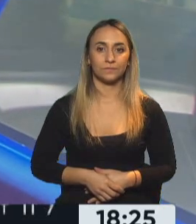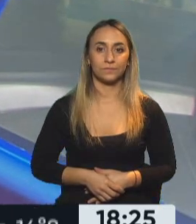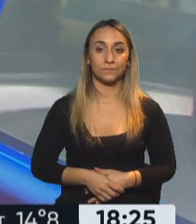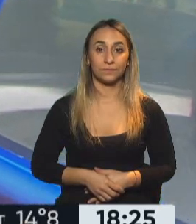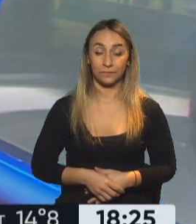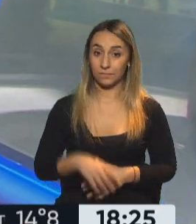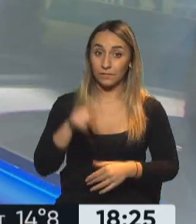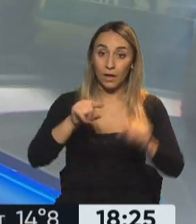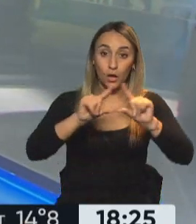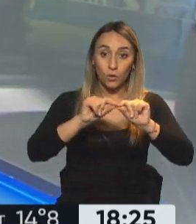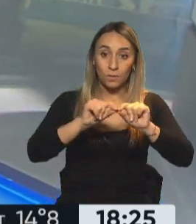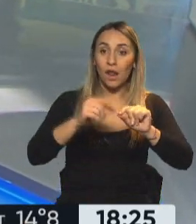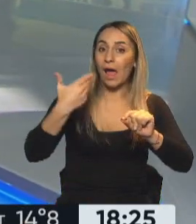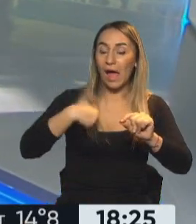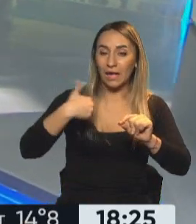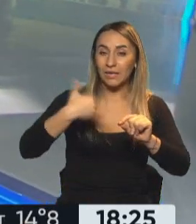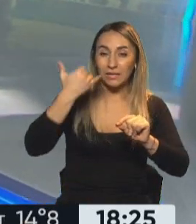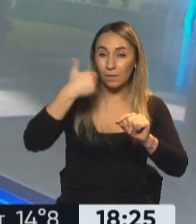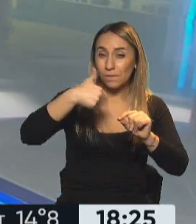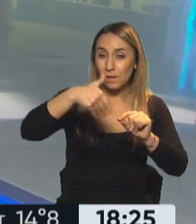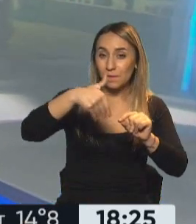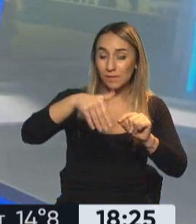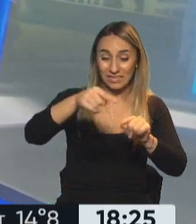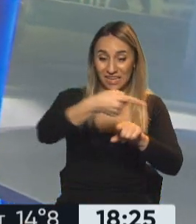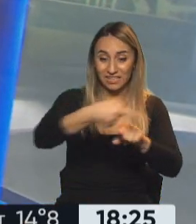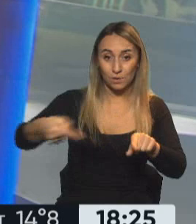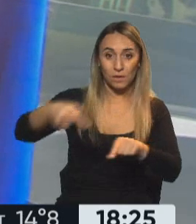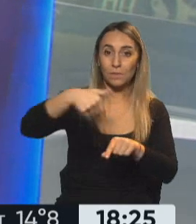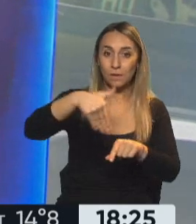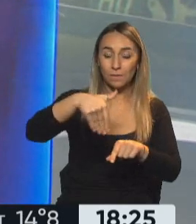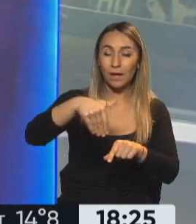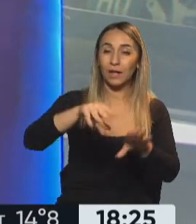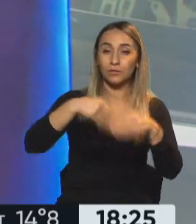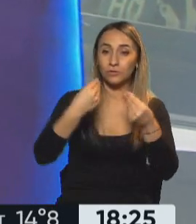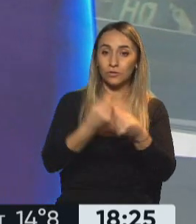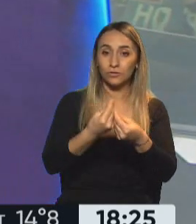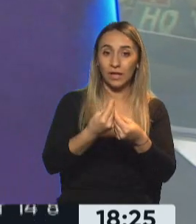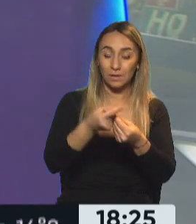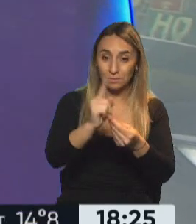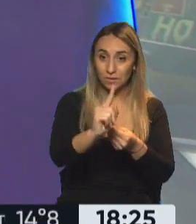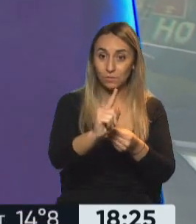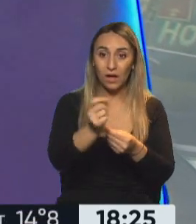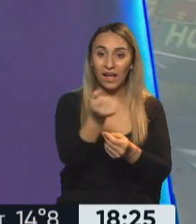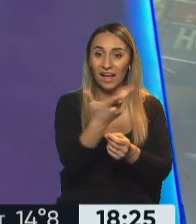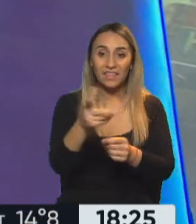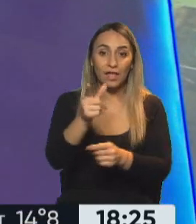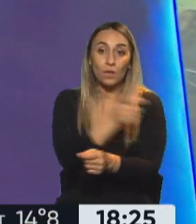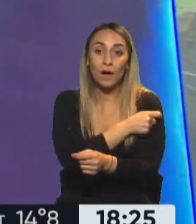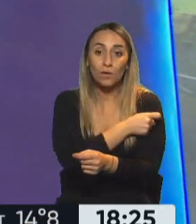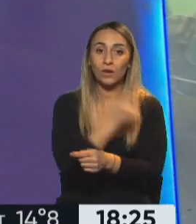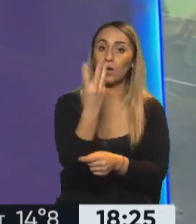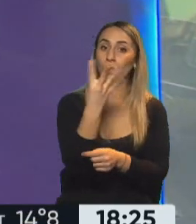Y este es el número. Argentina superará esta semana la llegada de esta cantidad de vacunas,